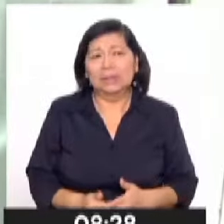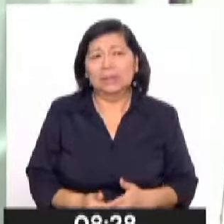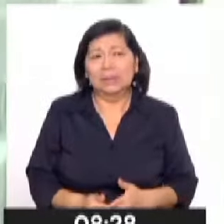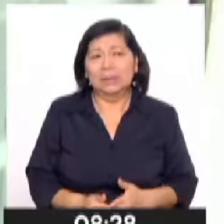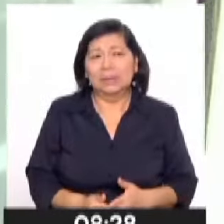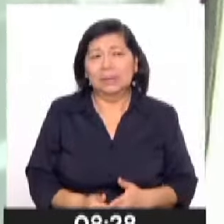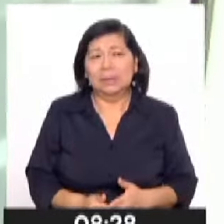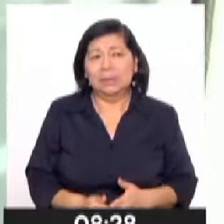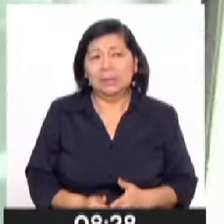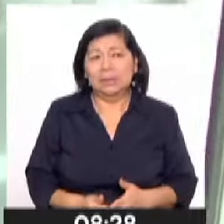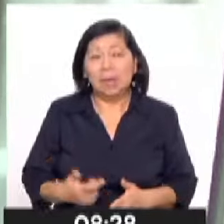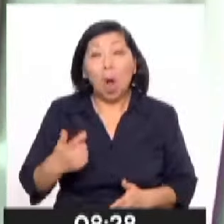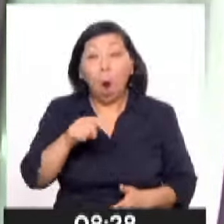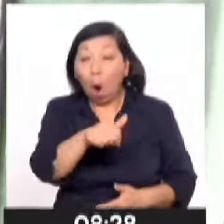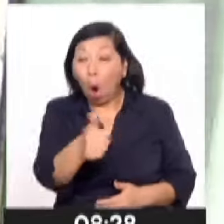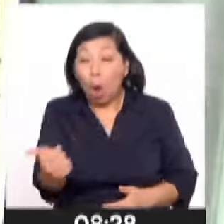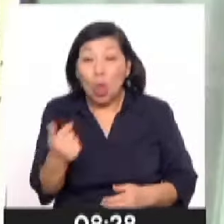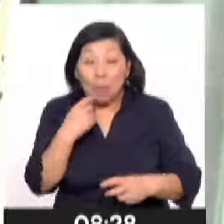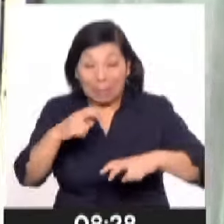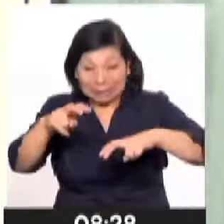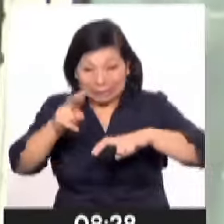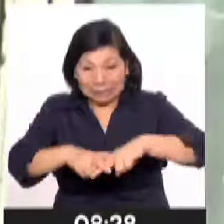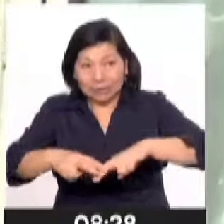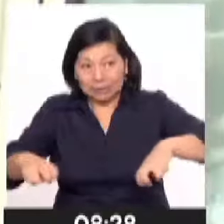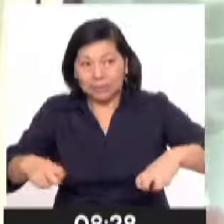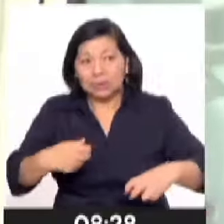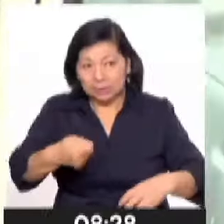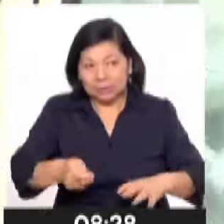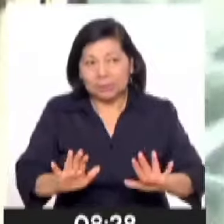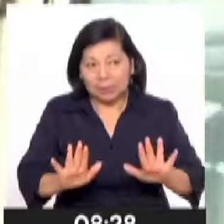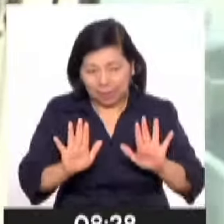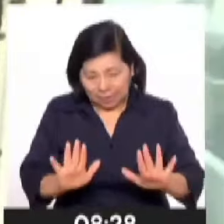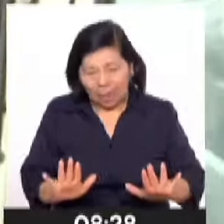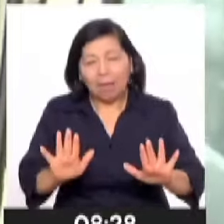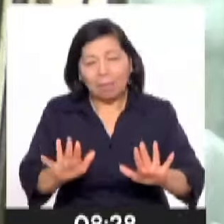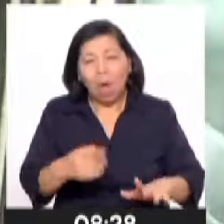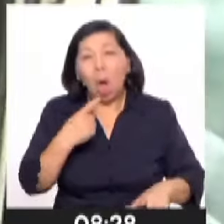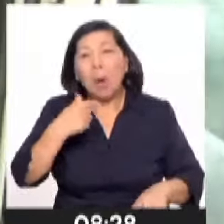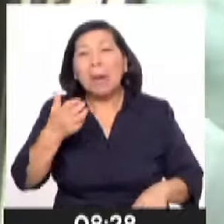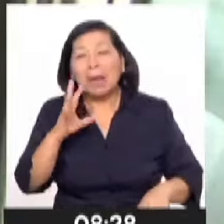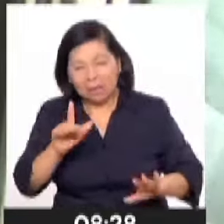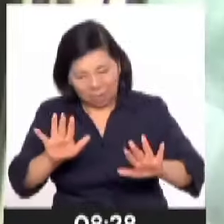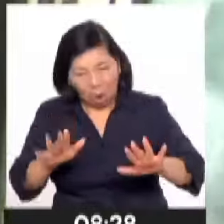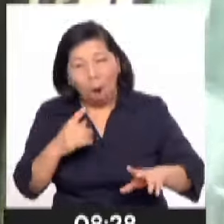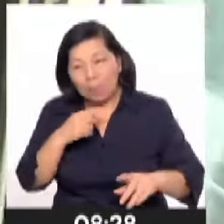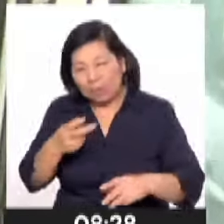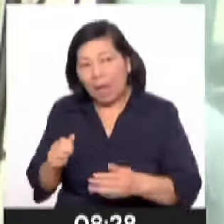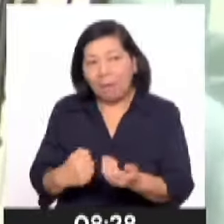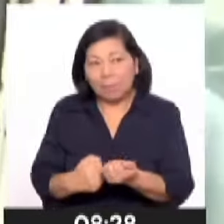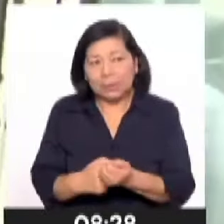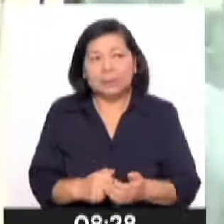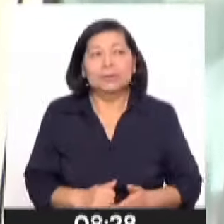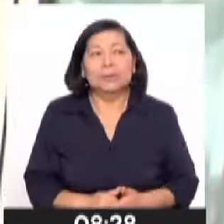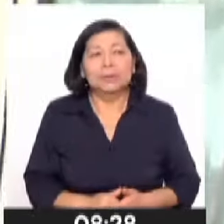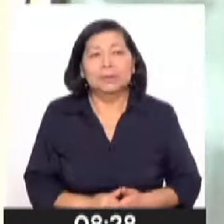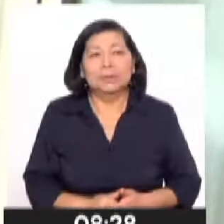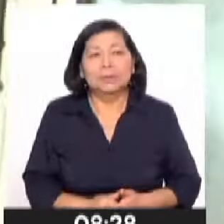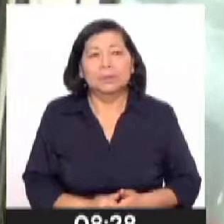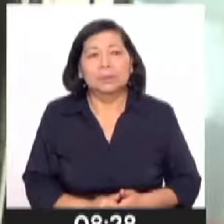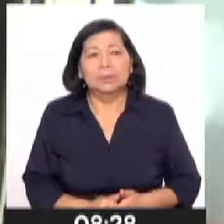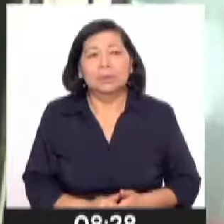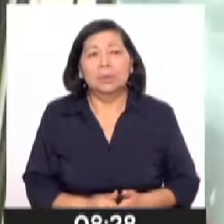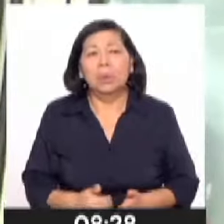dijo, le apuntaron en la cabeza. Ya, yo lo voy a entregar, pero cálmate, yo lo voy a entregar, dijo así. ¿Dentro del vehículo no llegaron a disparar? Sí,